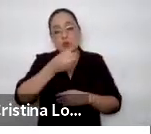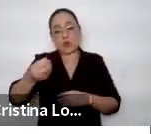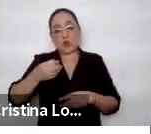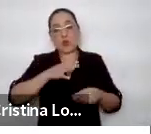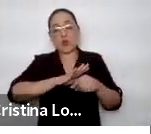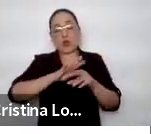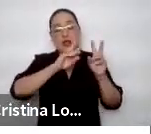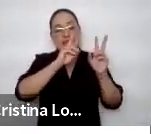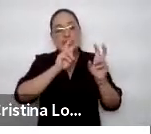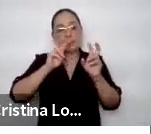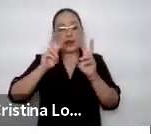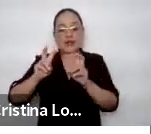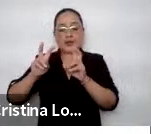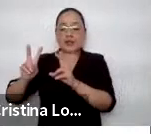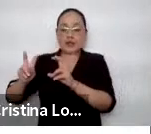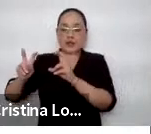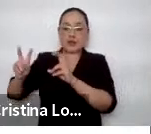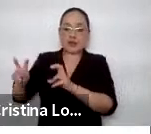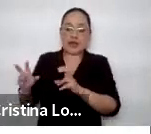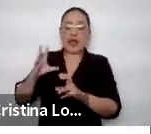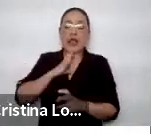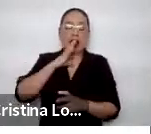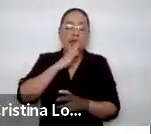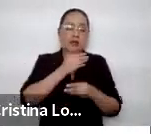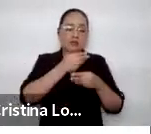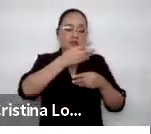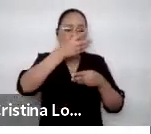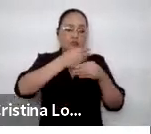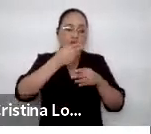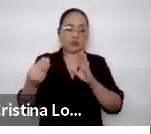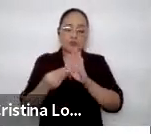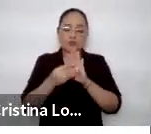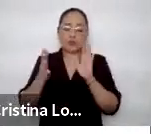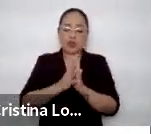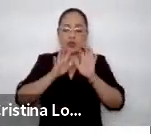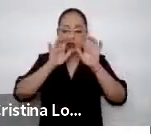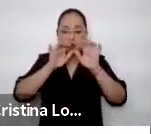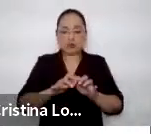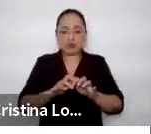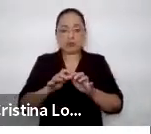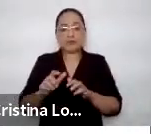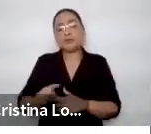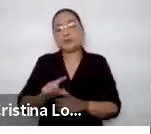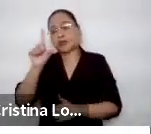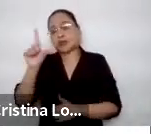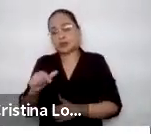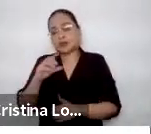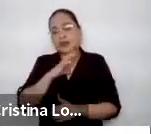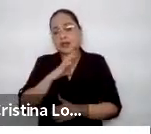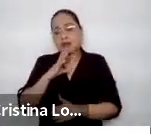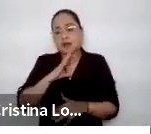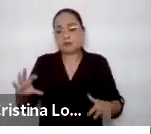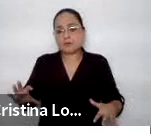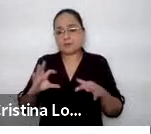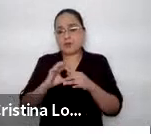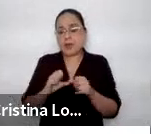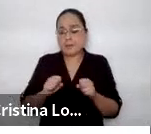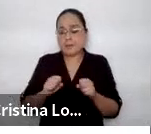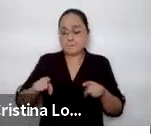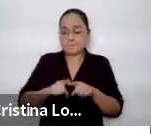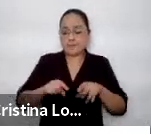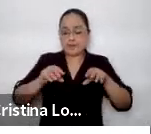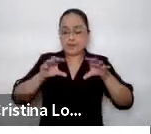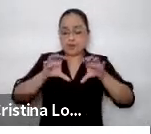que ustedes vieron, por las partes, las 9 partes, y ya podemos conformarlo. Le vamos a dar precisamente esa